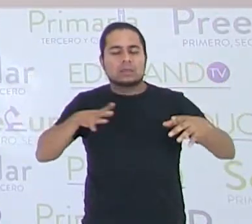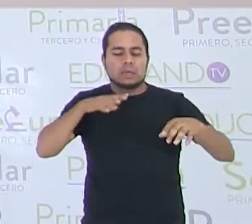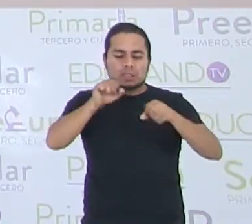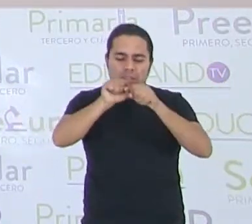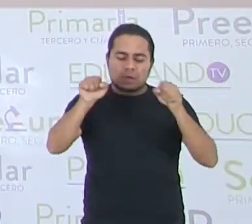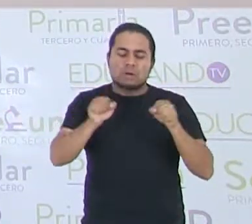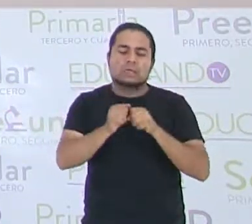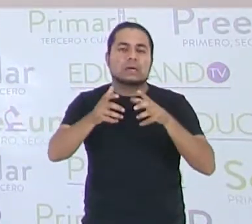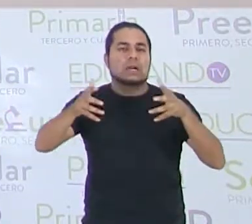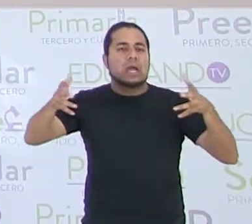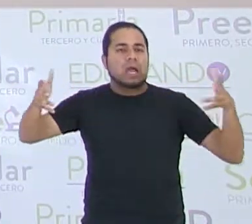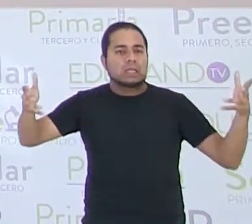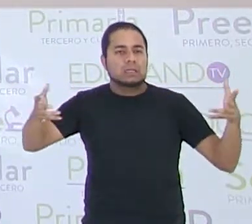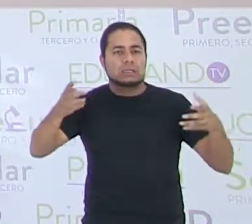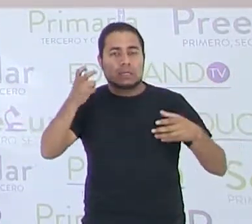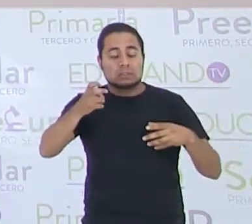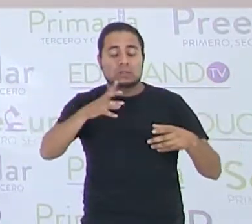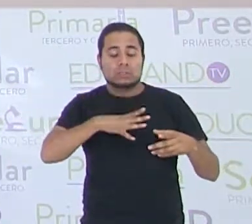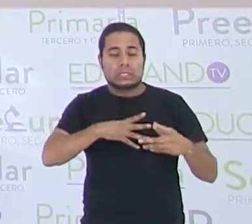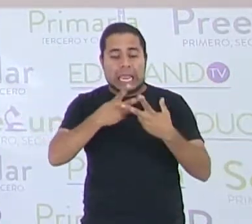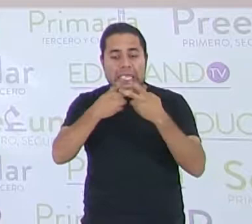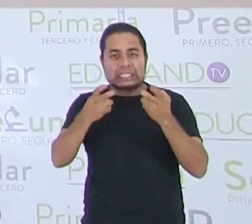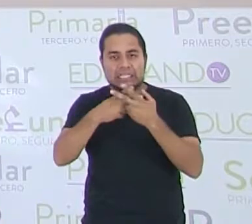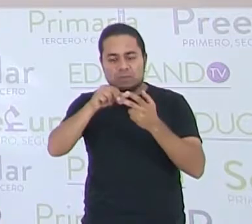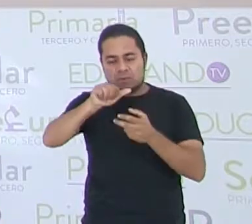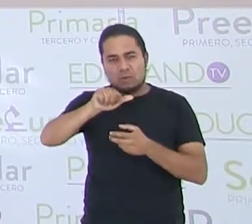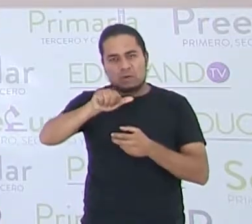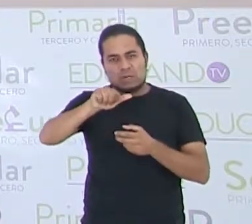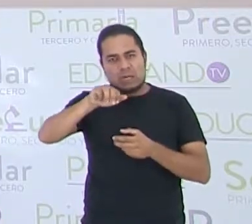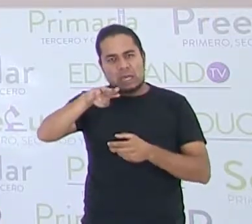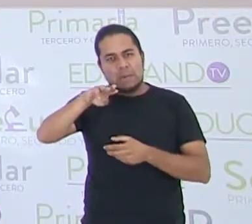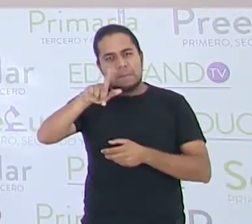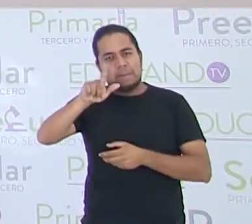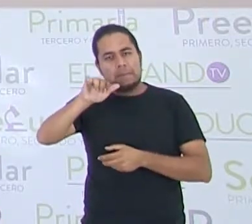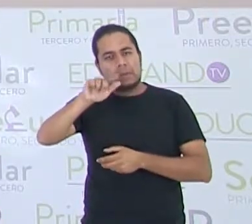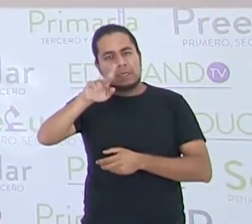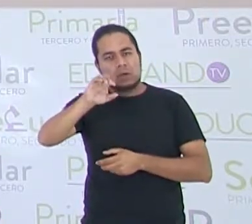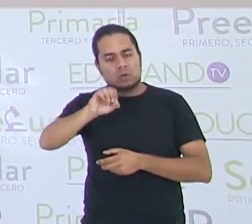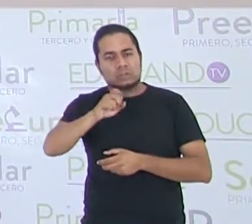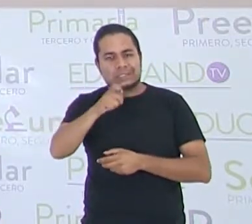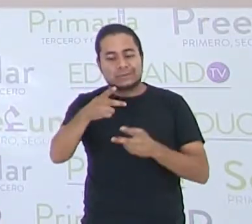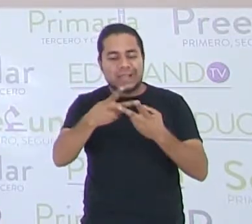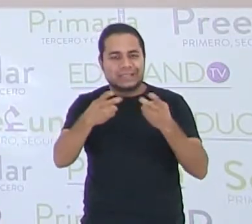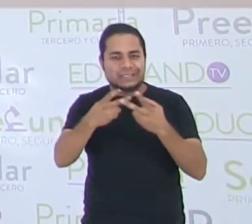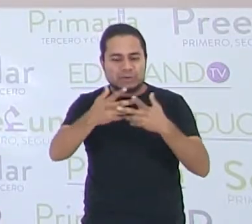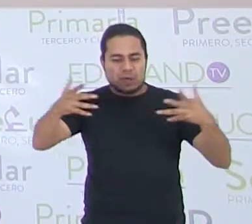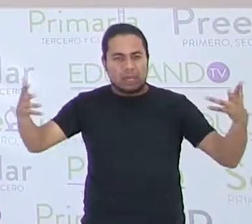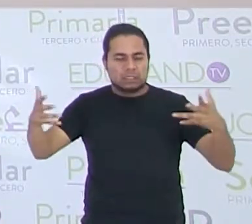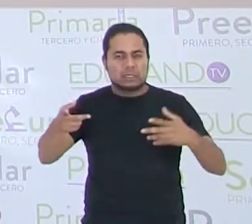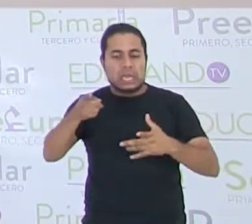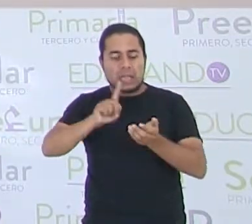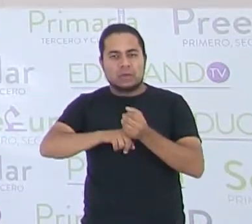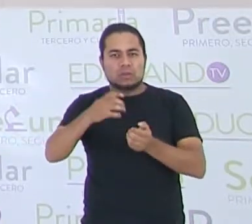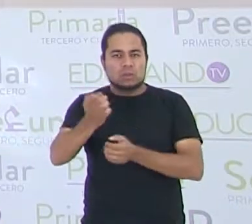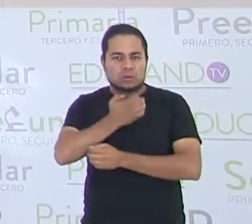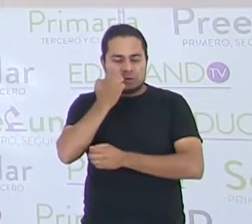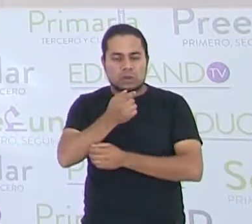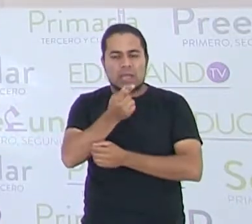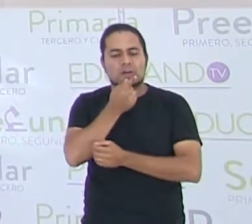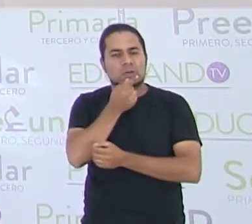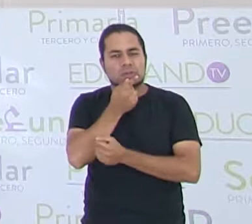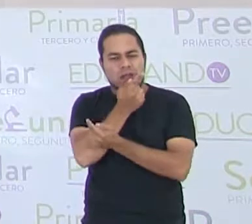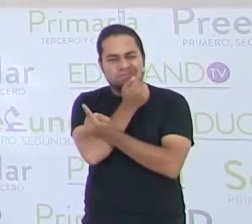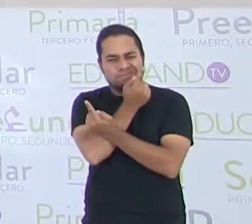Fíjense bien, amplios es un adjetivo, ¿sí? ¿Qué más puedo pensar? Que en esa escuela hay muchos